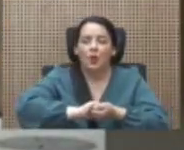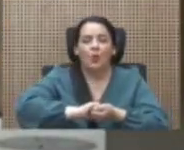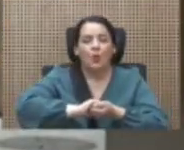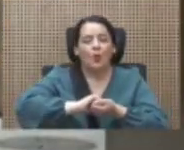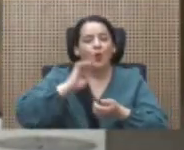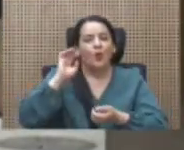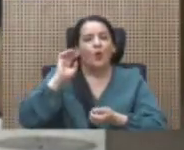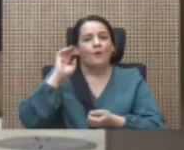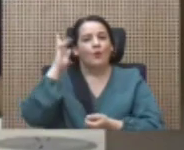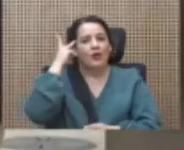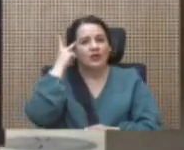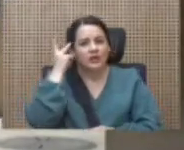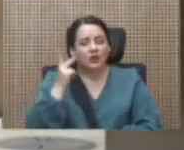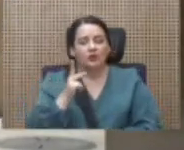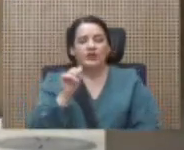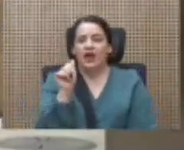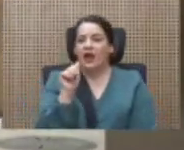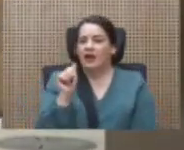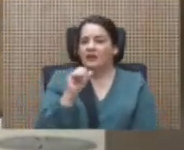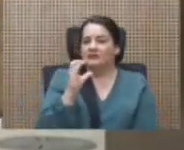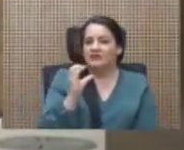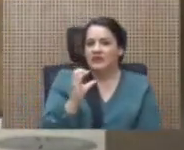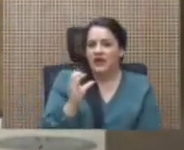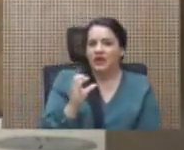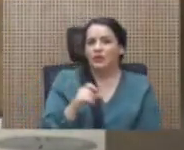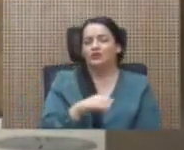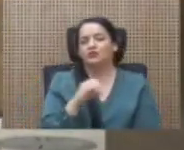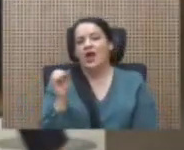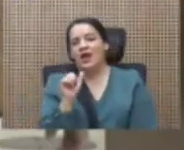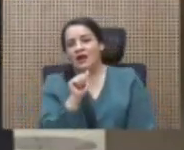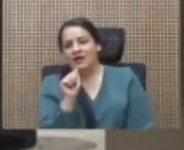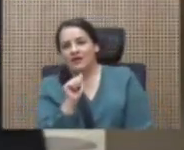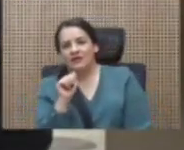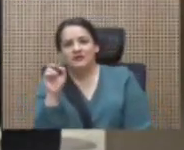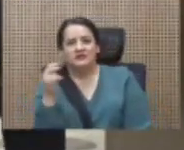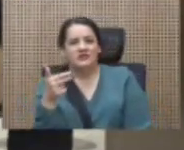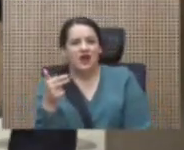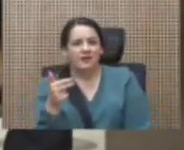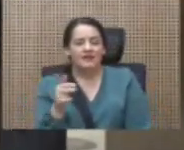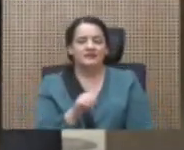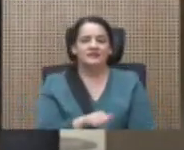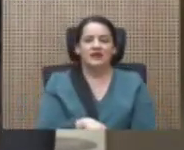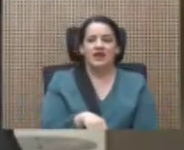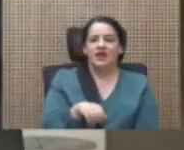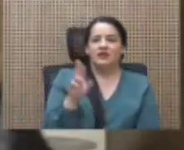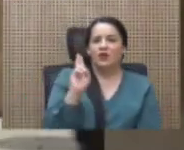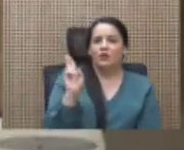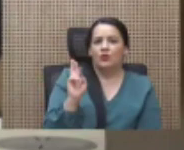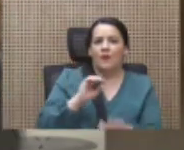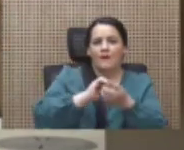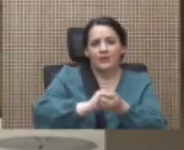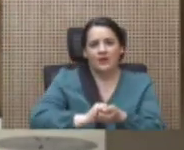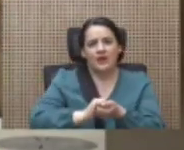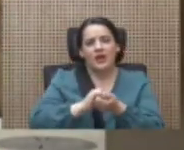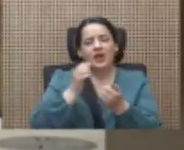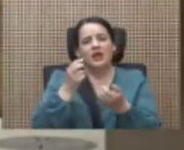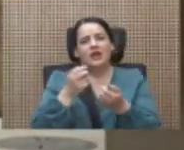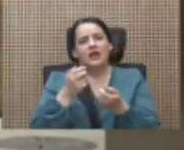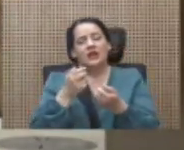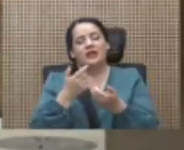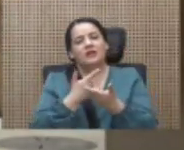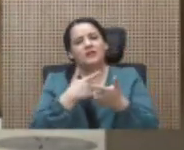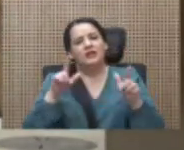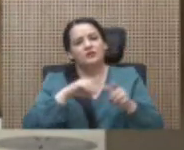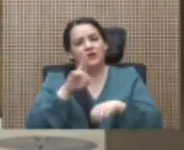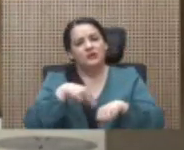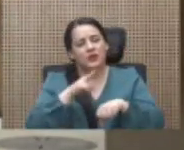Arias Cisneros Arias Chávez el pactolo Rodrigo El pacto de liberación nacional con el partido Progreso social democrático